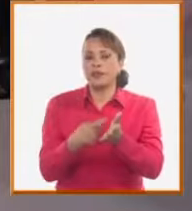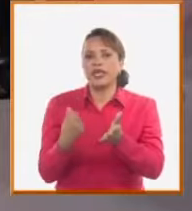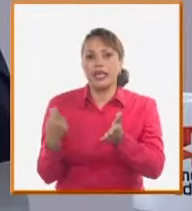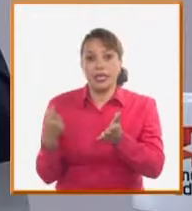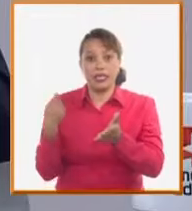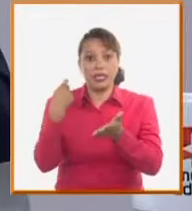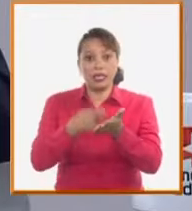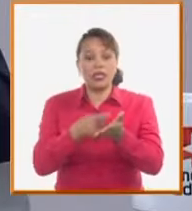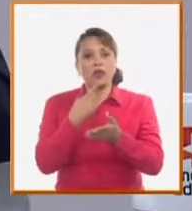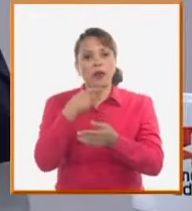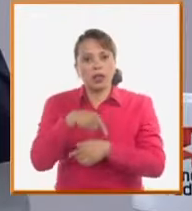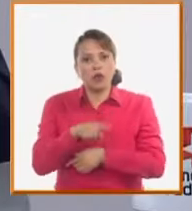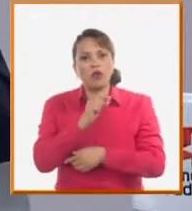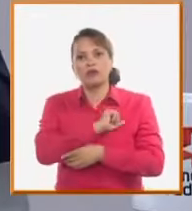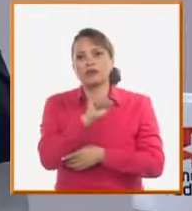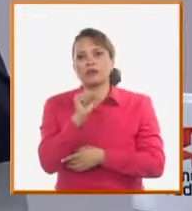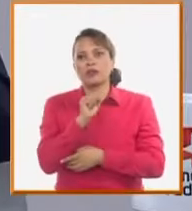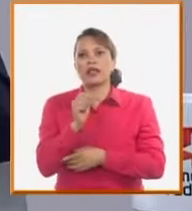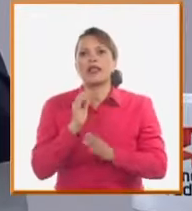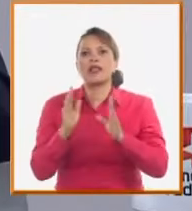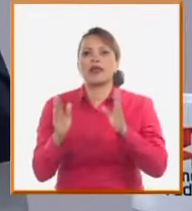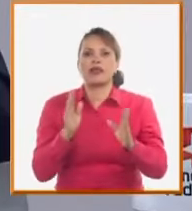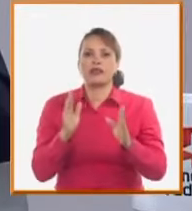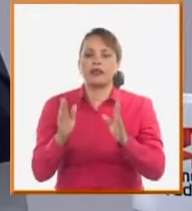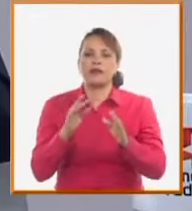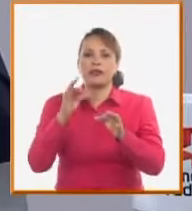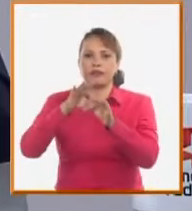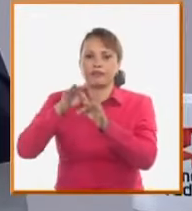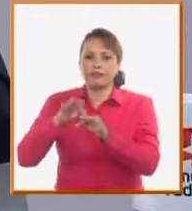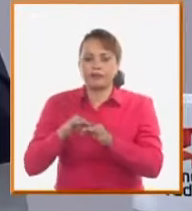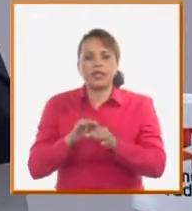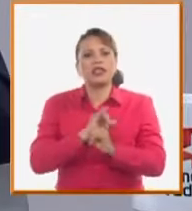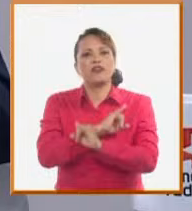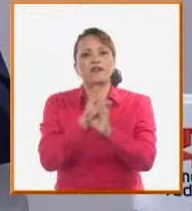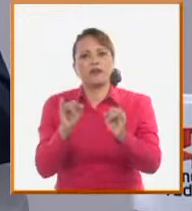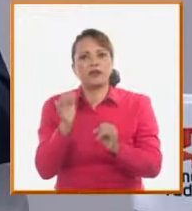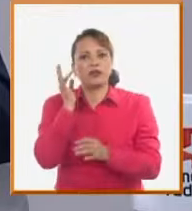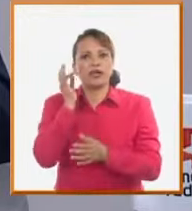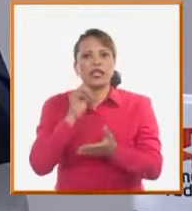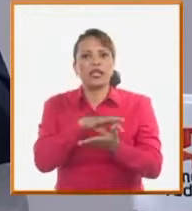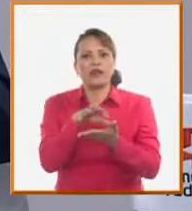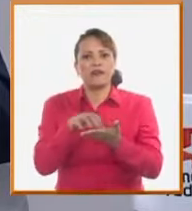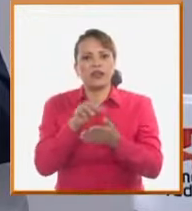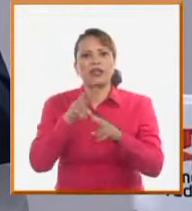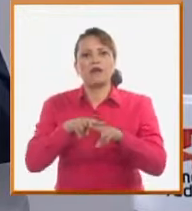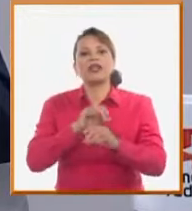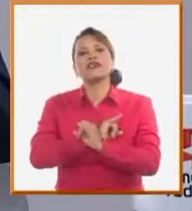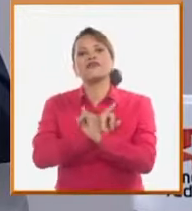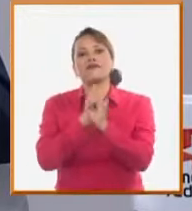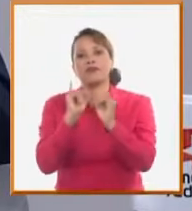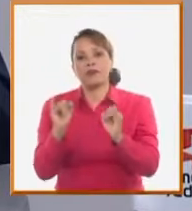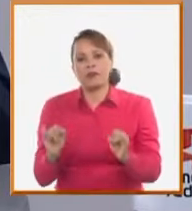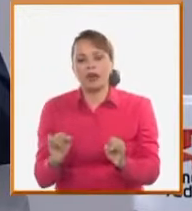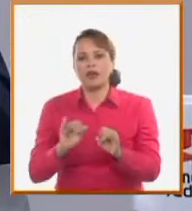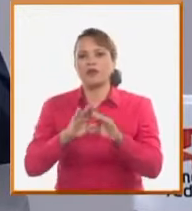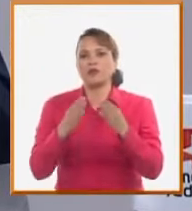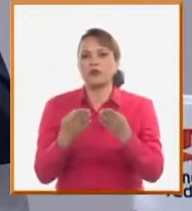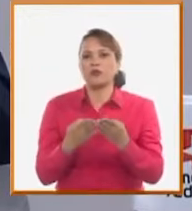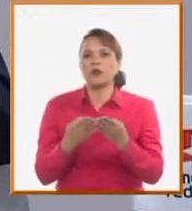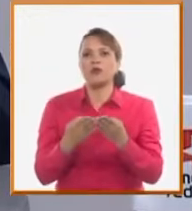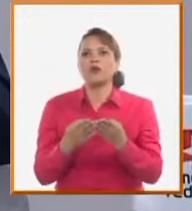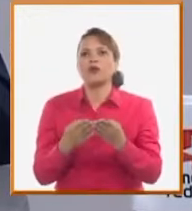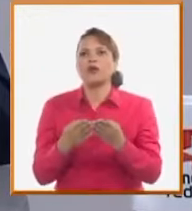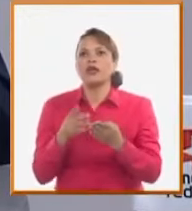lograr hoy enfrentar la campaña. Creo que también fue noticia en la Feria de La Habana, o sea, el rol que jugó